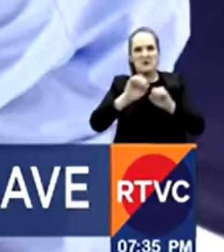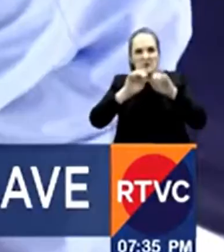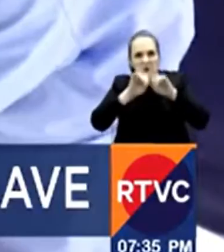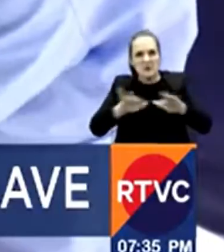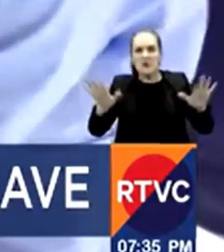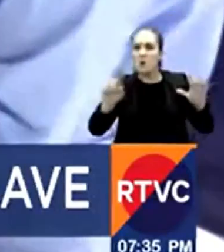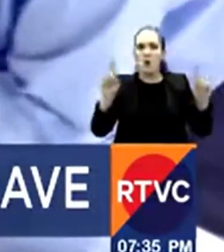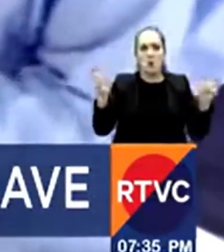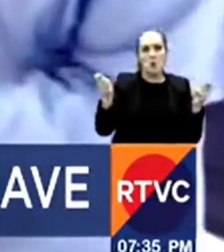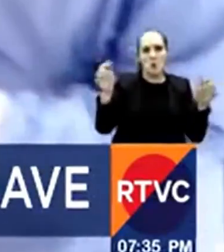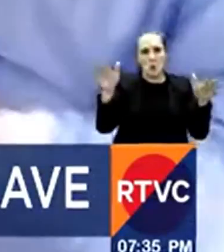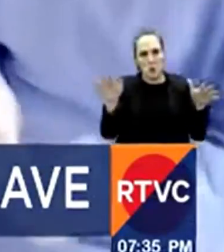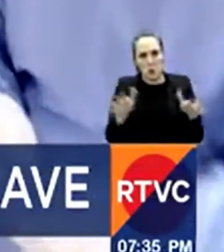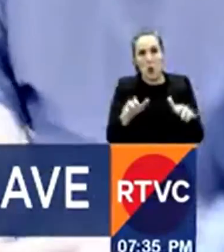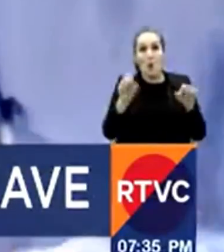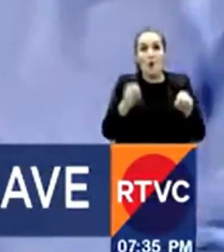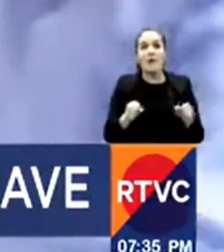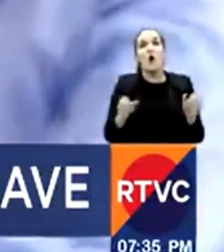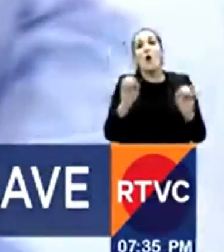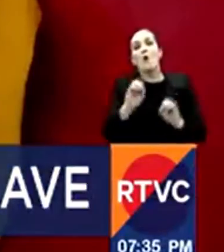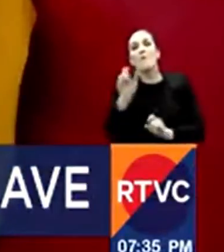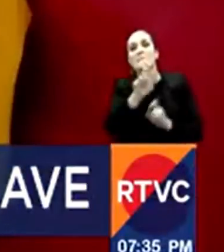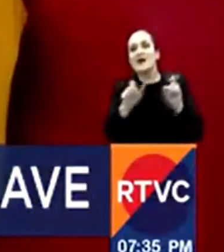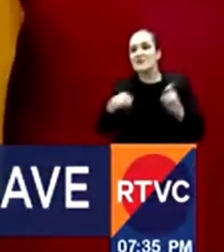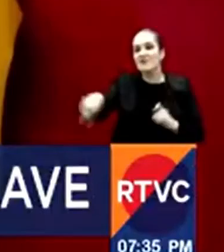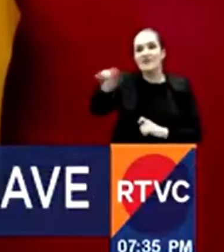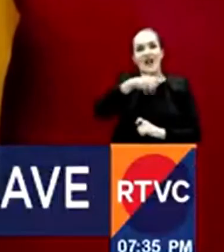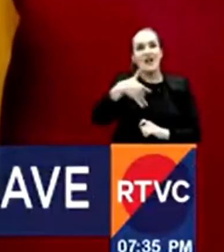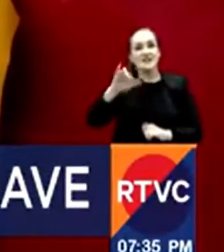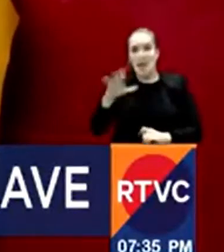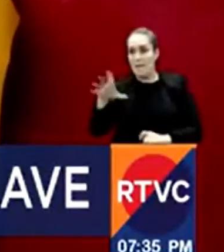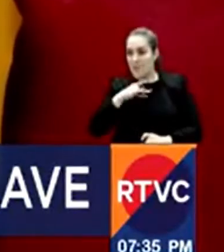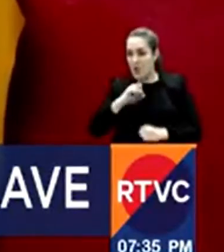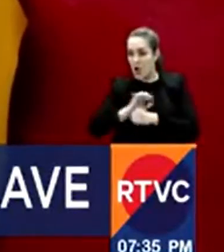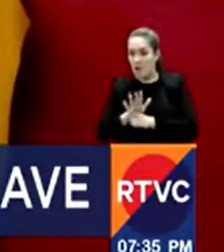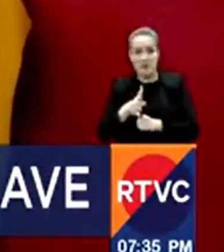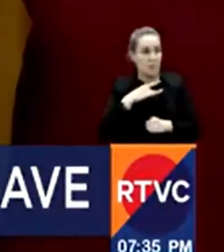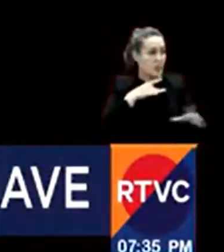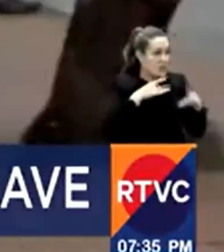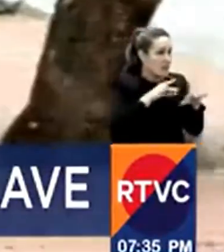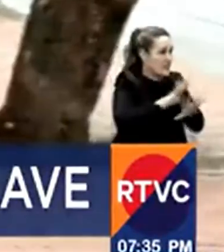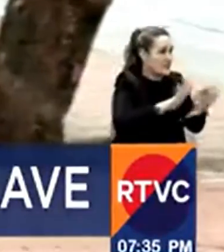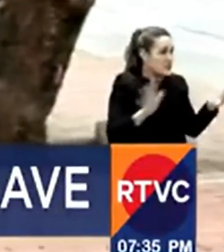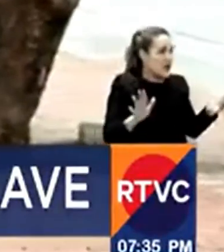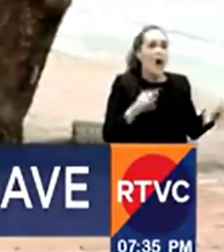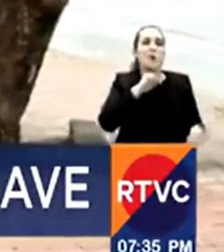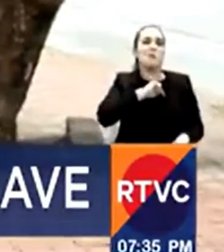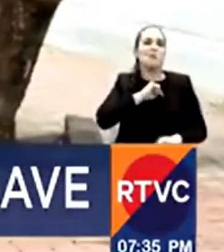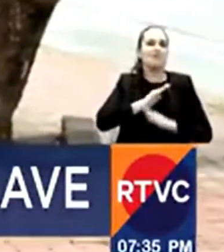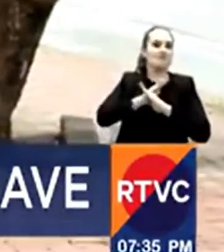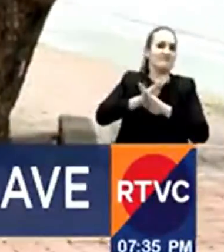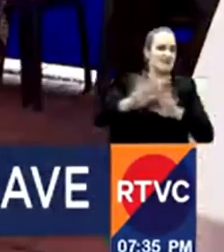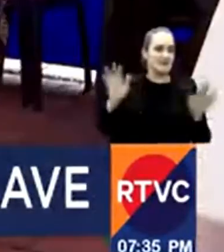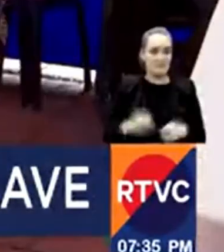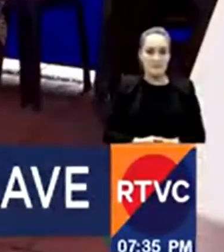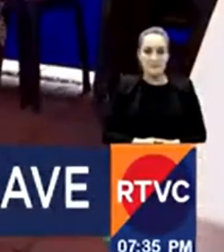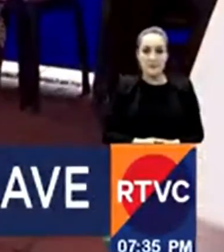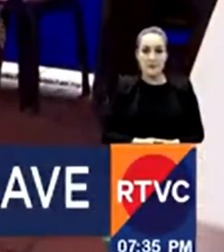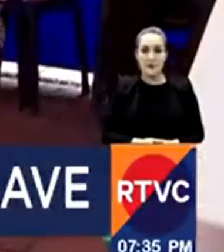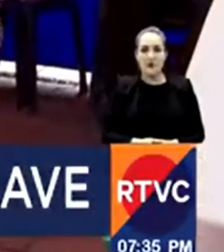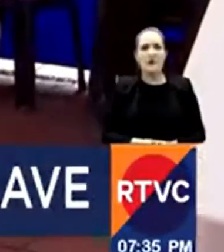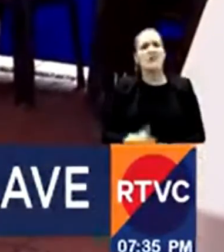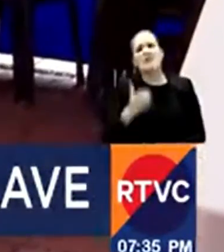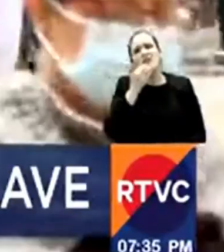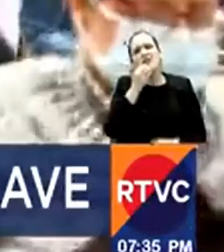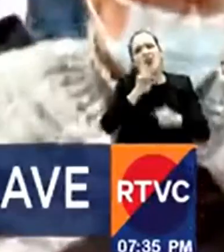muy activa, o cuando muchas personas en la población ya se han infectado con el virus. ¿Pero qué pasará cuando el